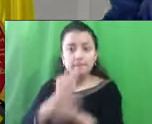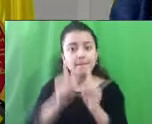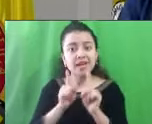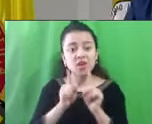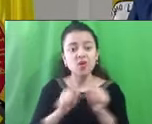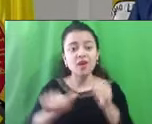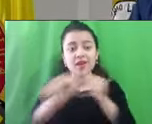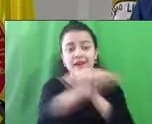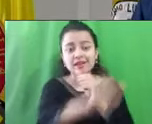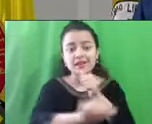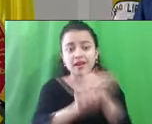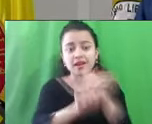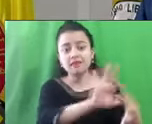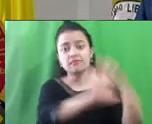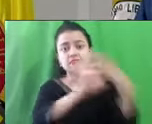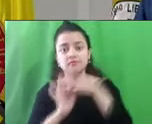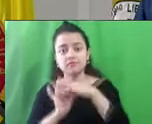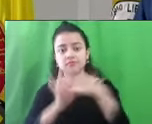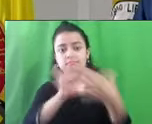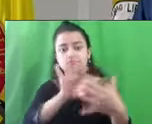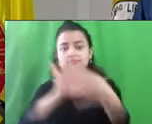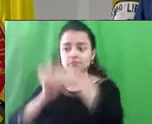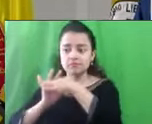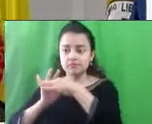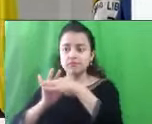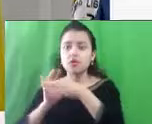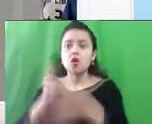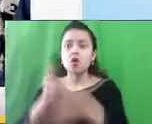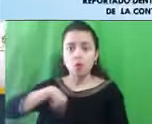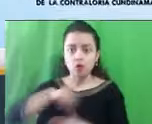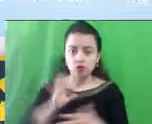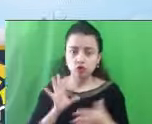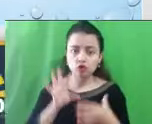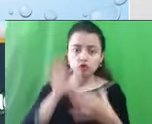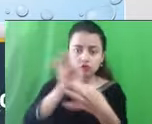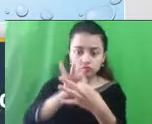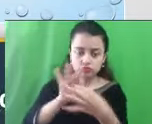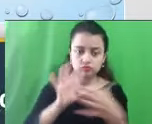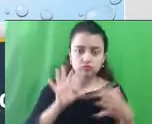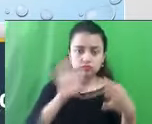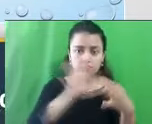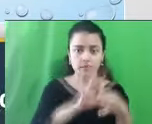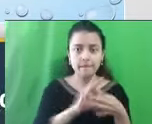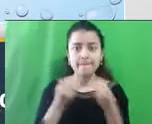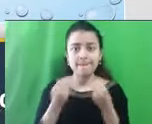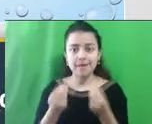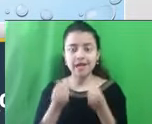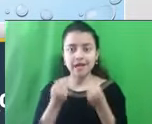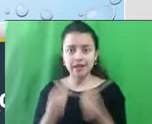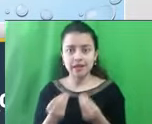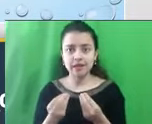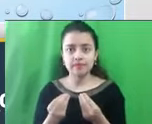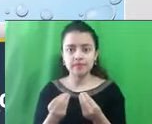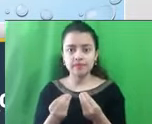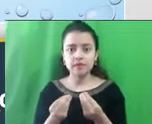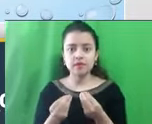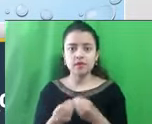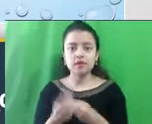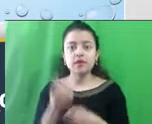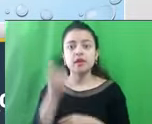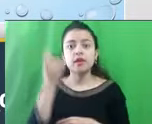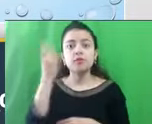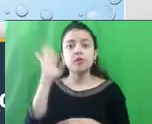regulan las diferentes actividades de la empresa, y asimismo podamos evitar permanentemente un posible daño antijurídico a la